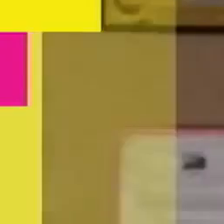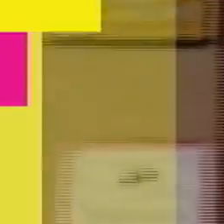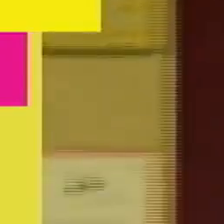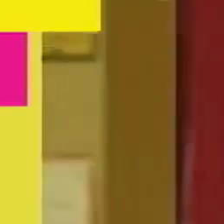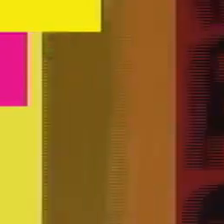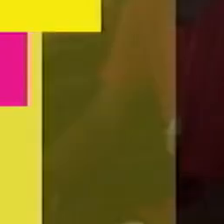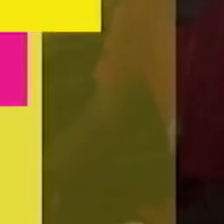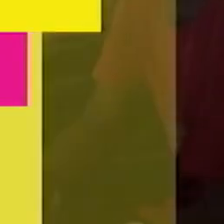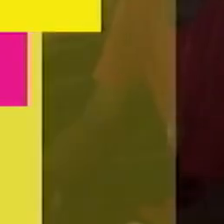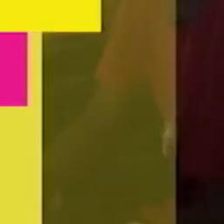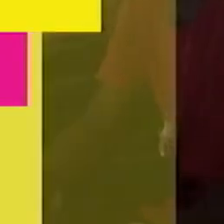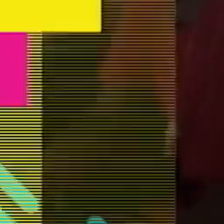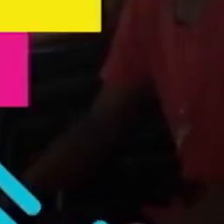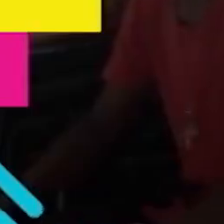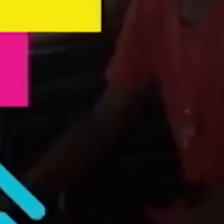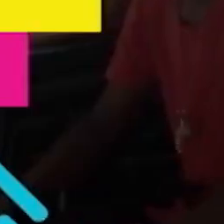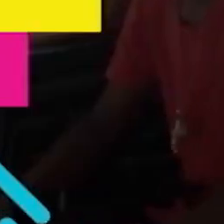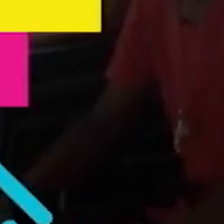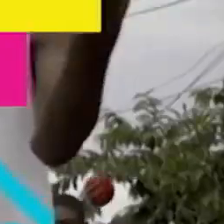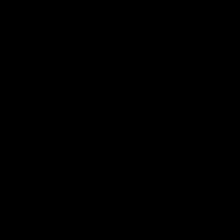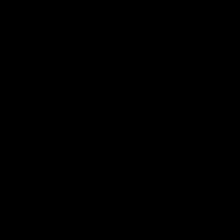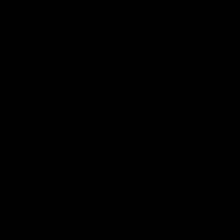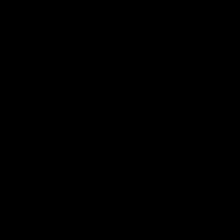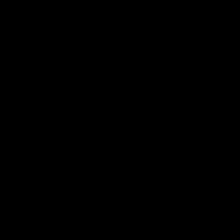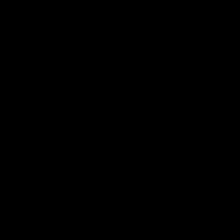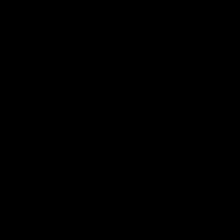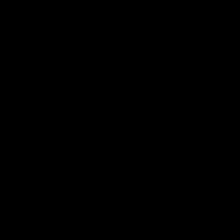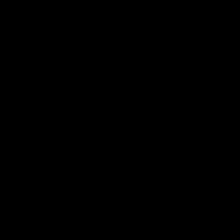13, Costa Rica Televisión.